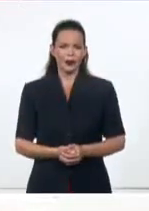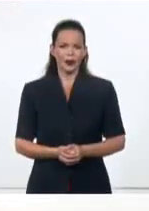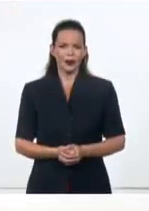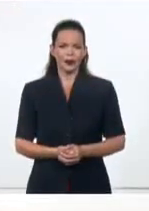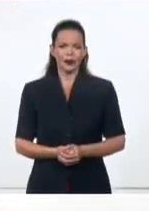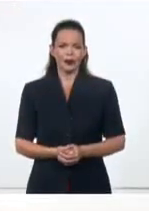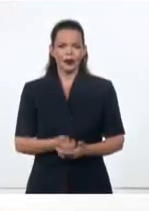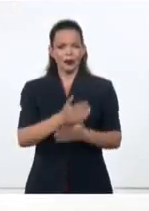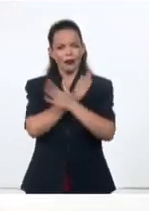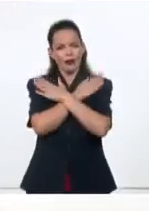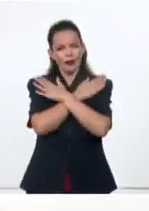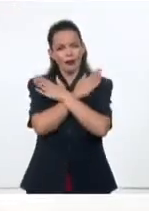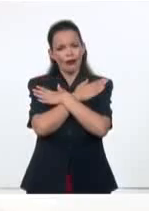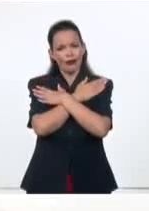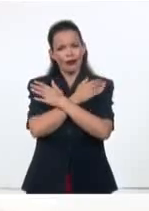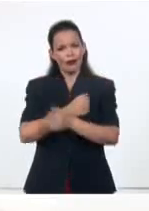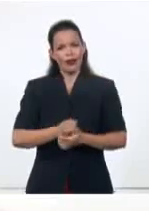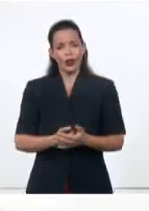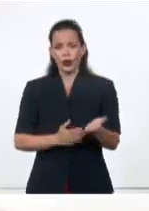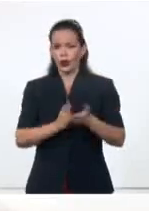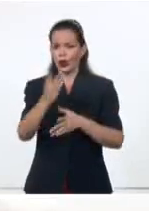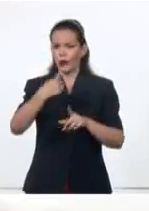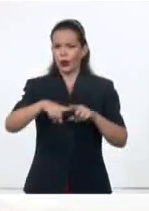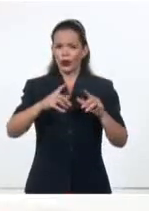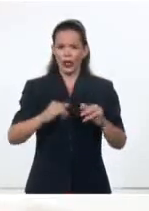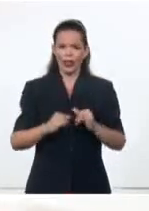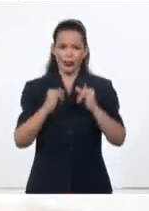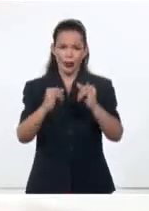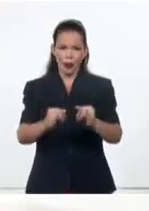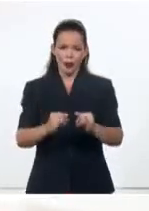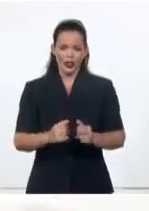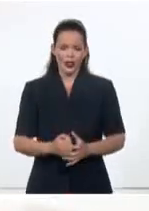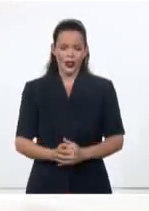Un abrazo para ti. Nosotros seguimos con más a propósito de este tema, precisamente en el noticiero del mediodía.